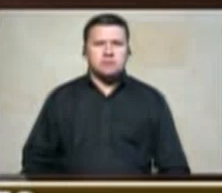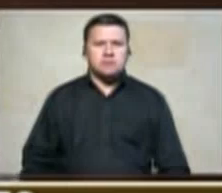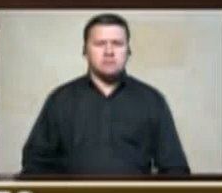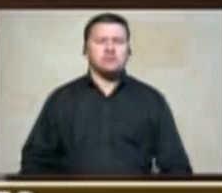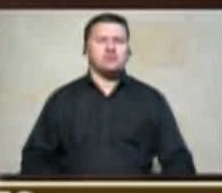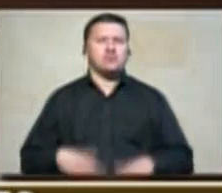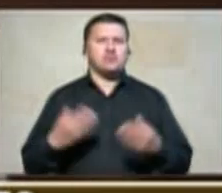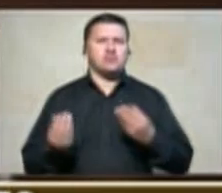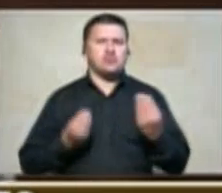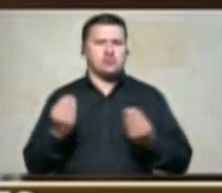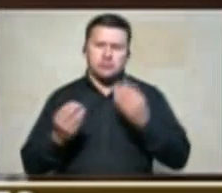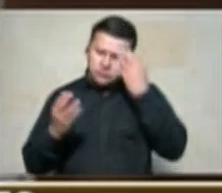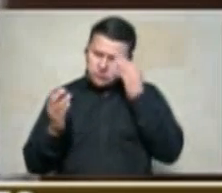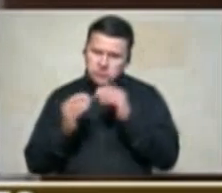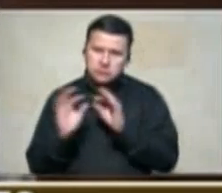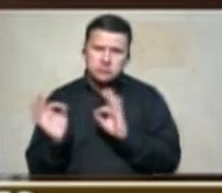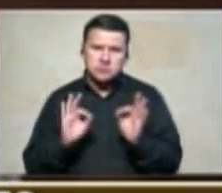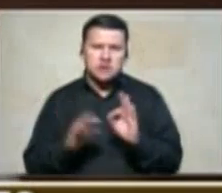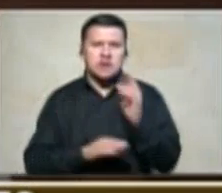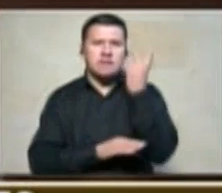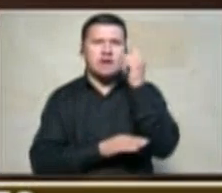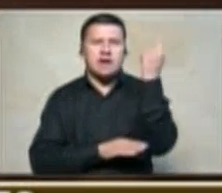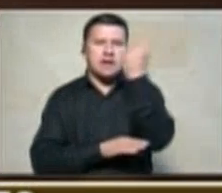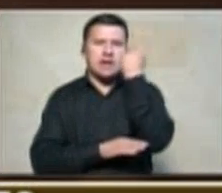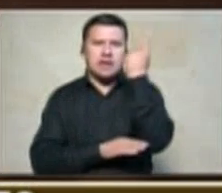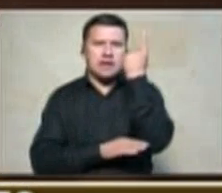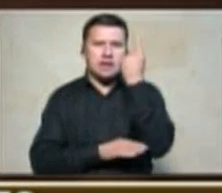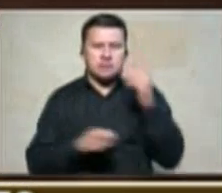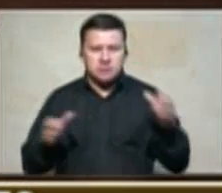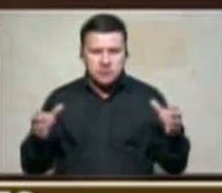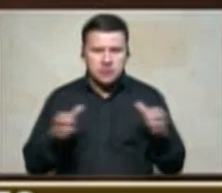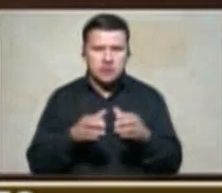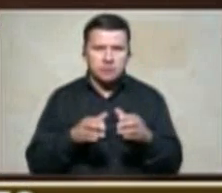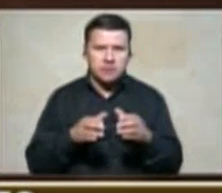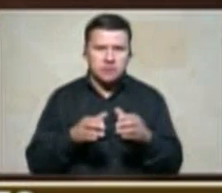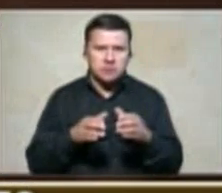¿Cómo hacemos la coordinación con la Fiscalía General de la Nación?